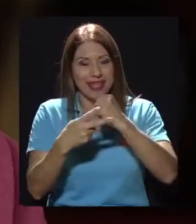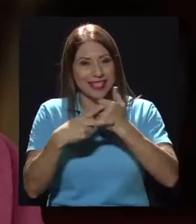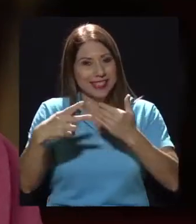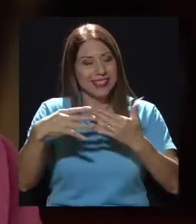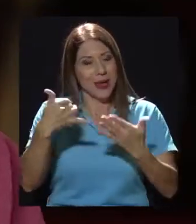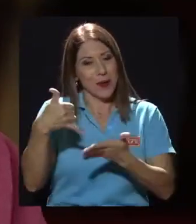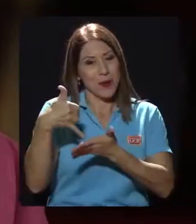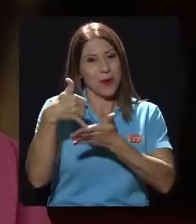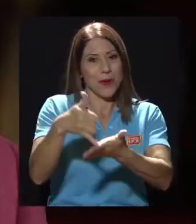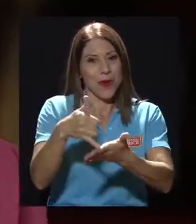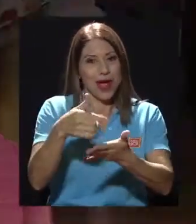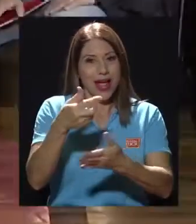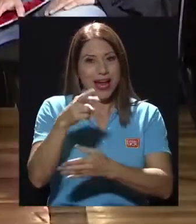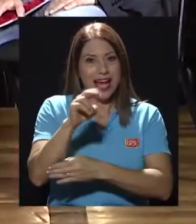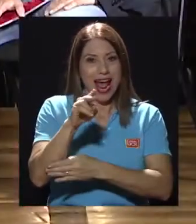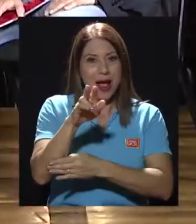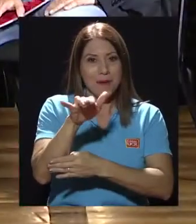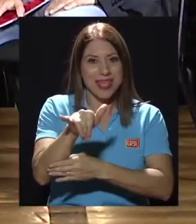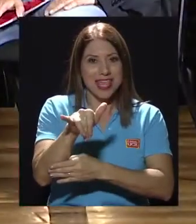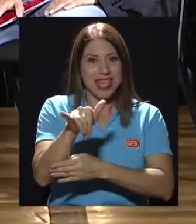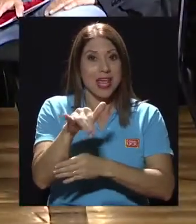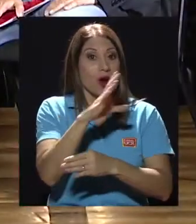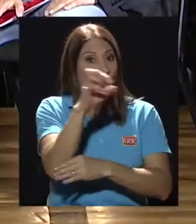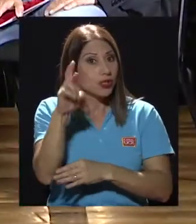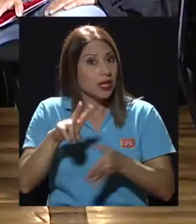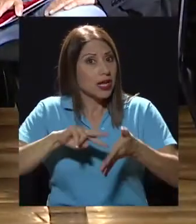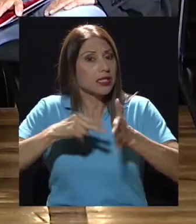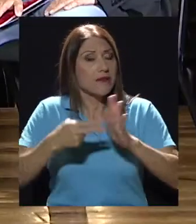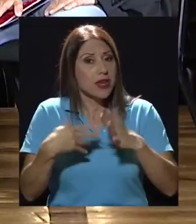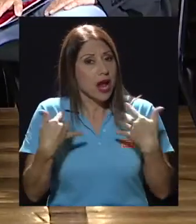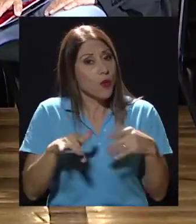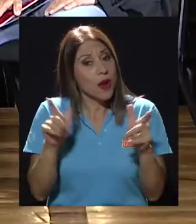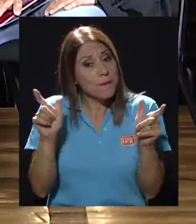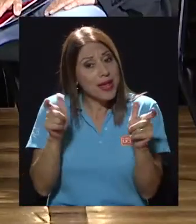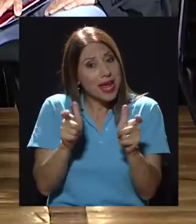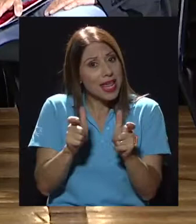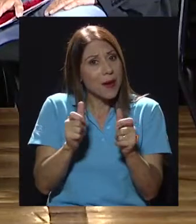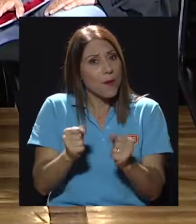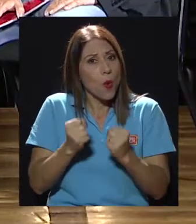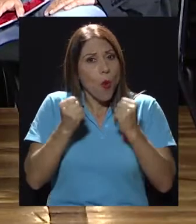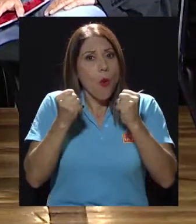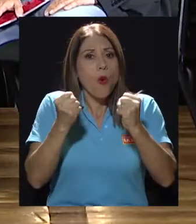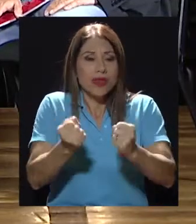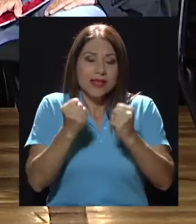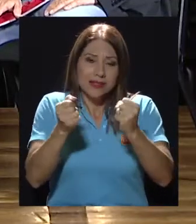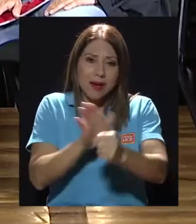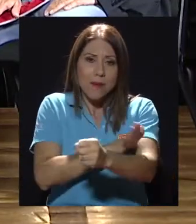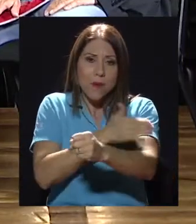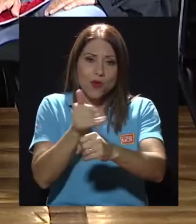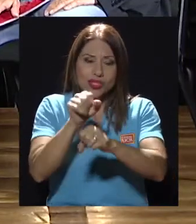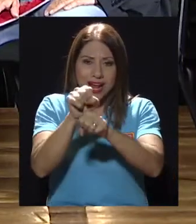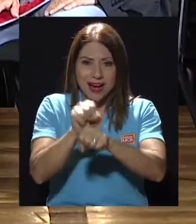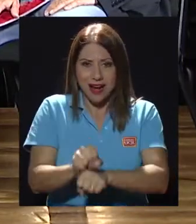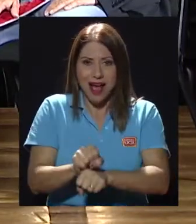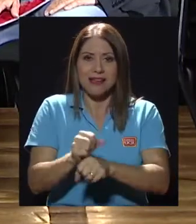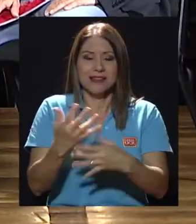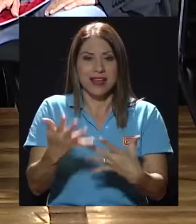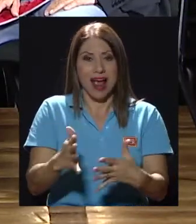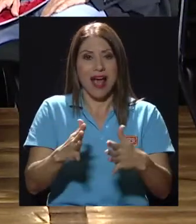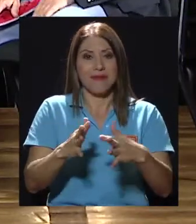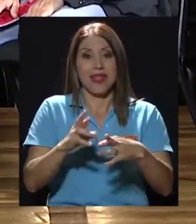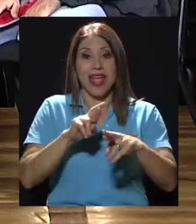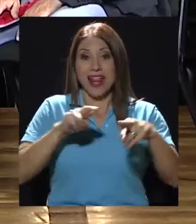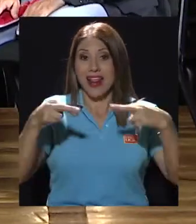que Costa Rica en este momento se está convirtiendo en una pequeña potencia, ¿verdad? A nivel de lo que es música clásica en la región,